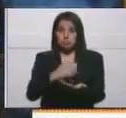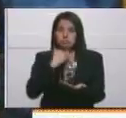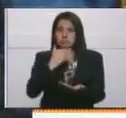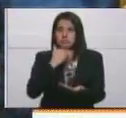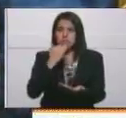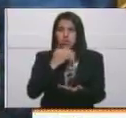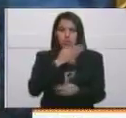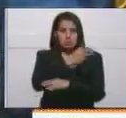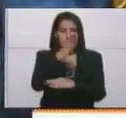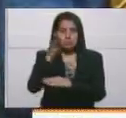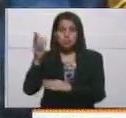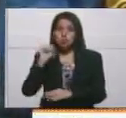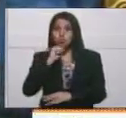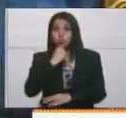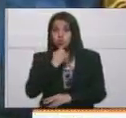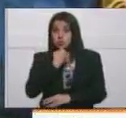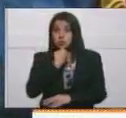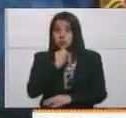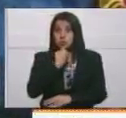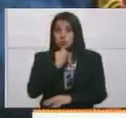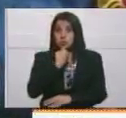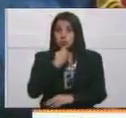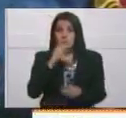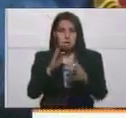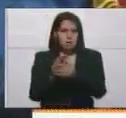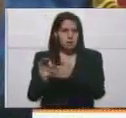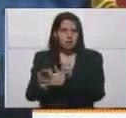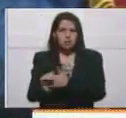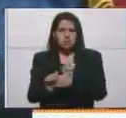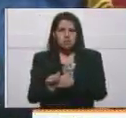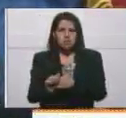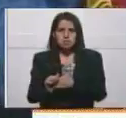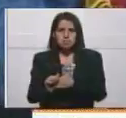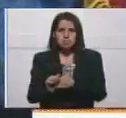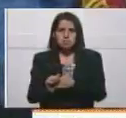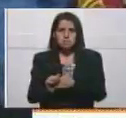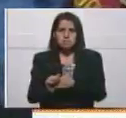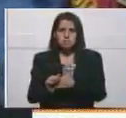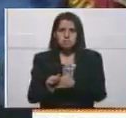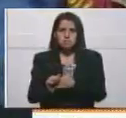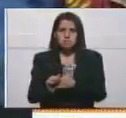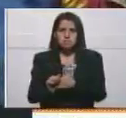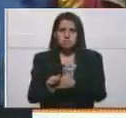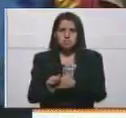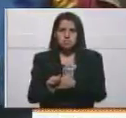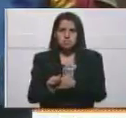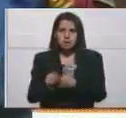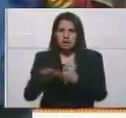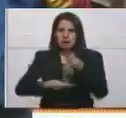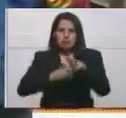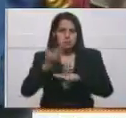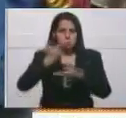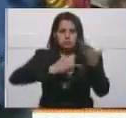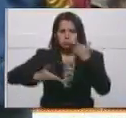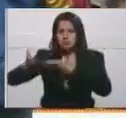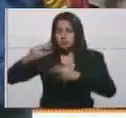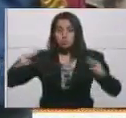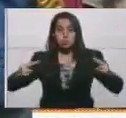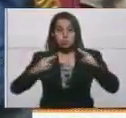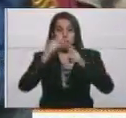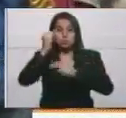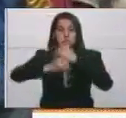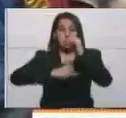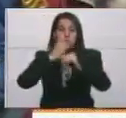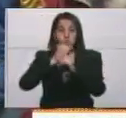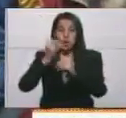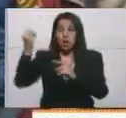estuve en Rusia con nuestro compañero y hermano Vladimir Putin, y bueno, en un encuentro internacional de